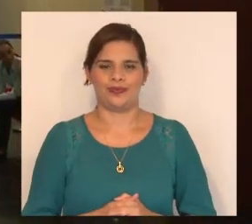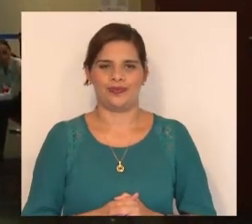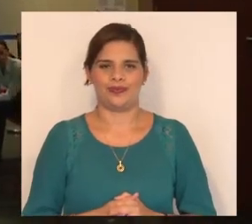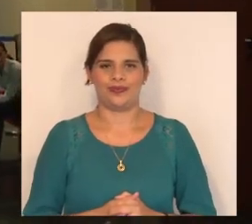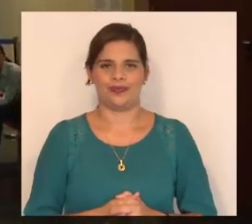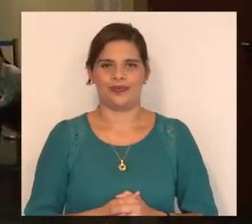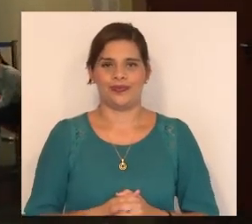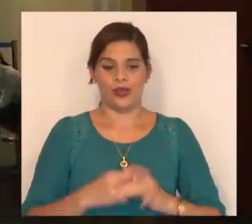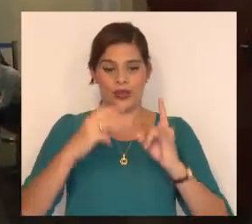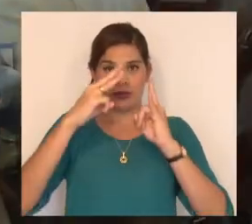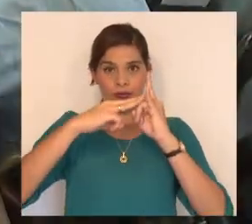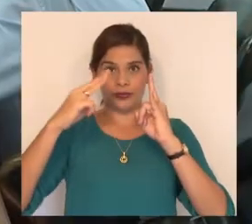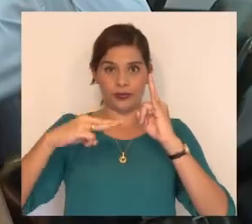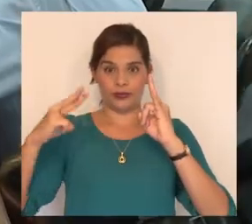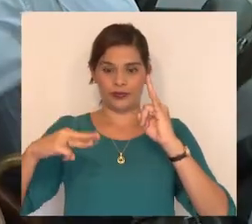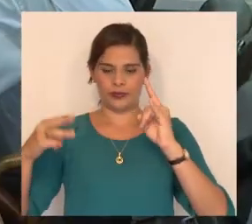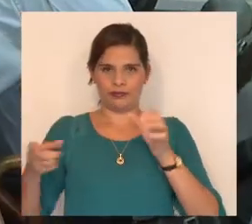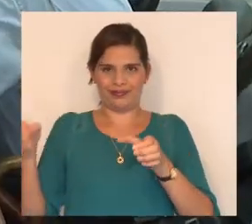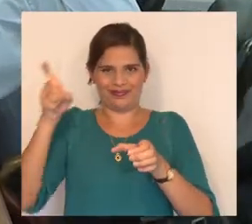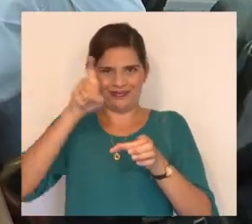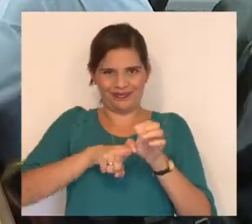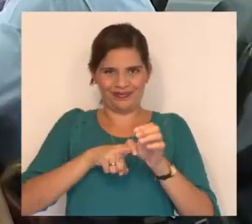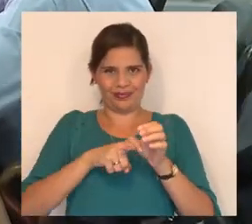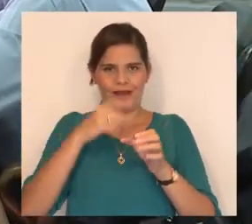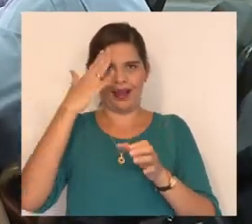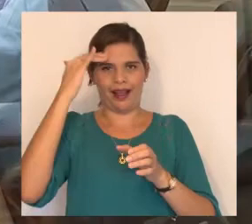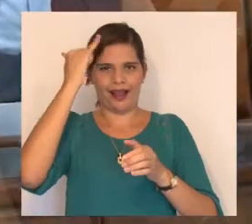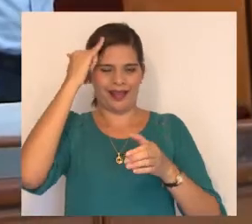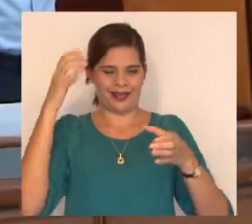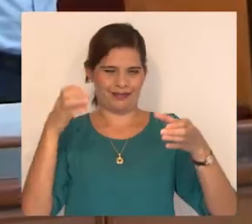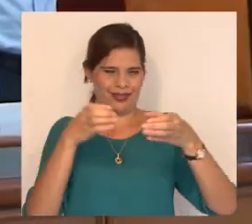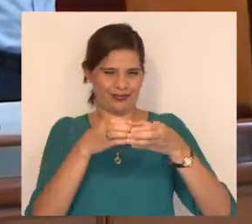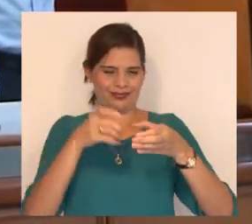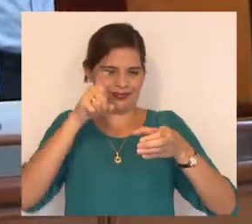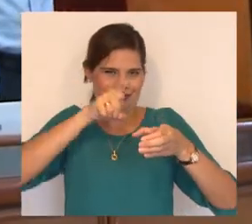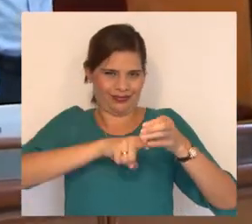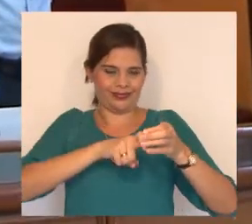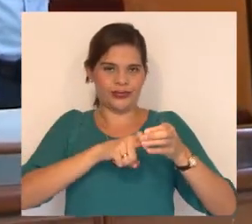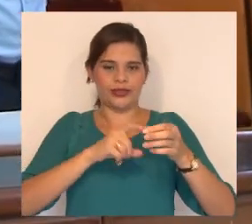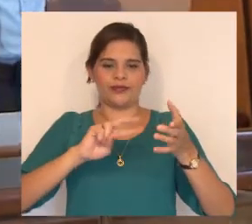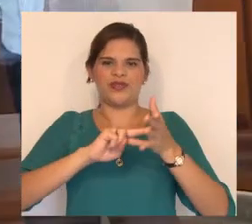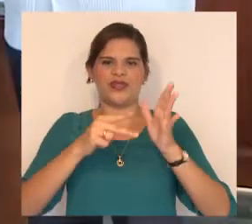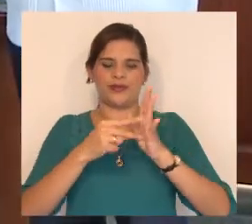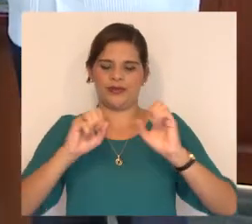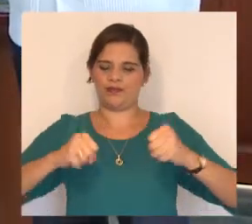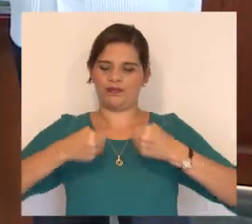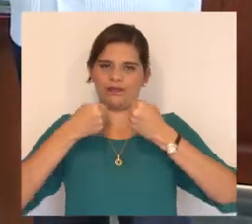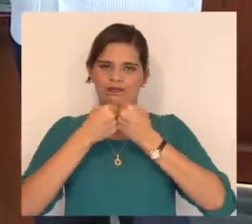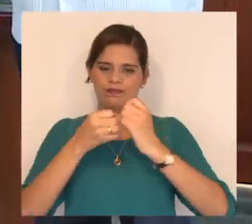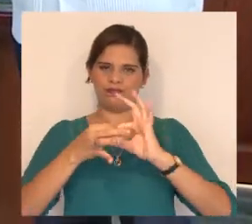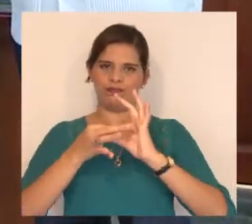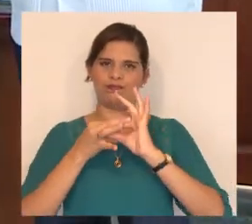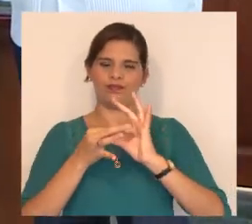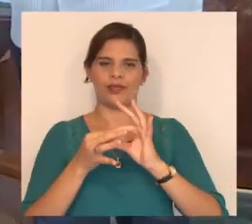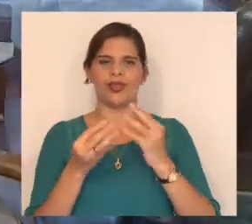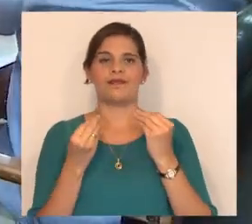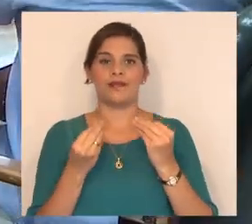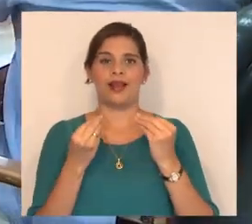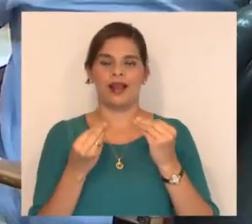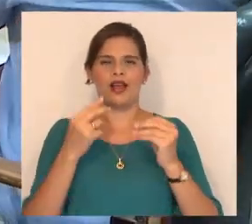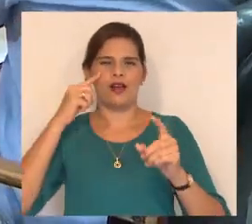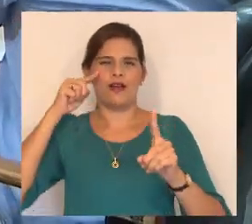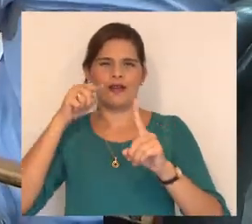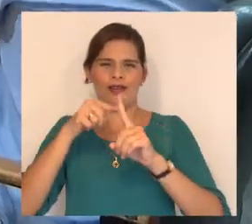muy entusiasmados con eso. La incorporación de esta Casa de Estudios Superiores a la Academia Colombiana de Ciencias Exactas, Físicas y